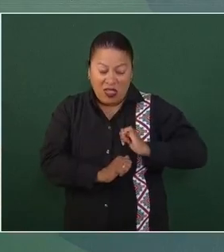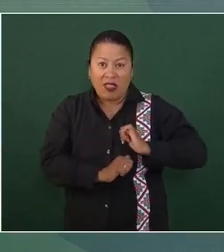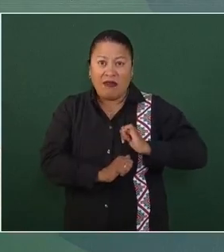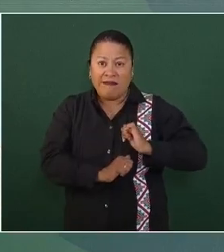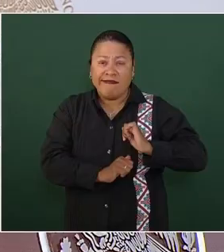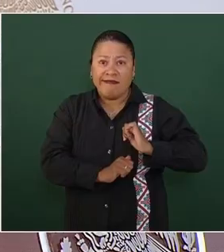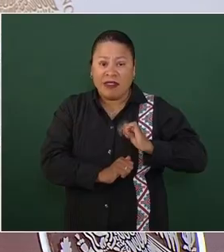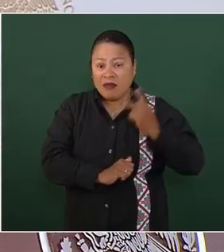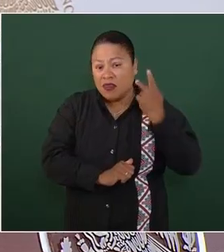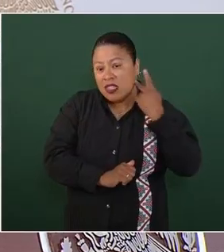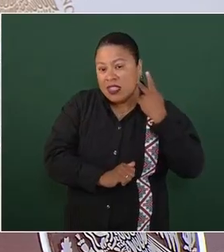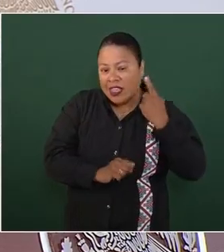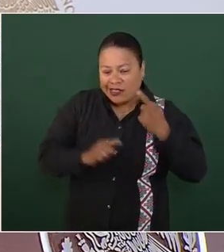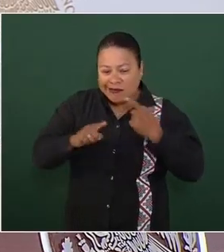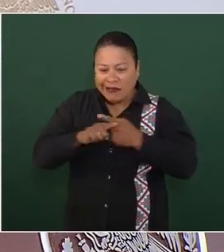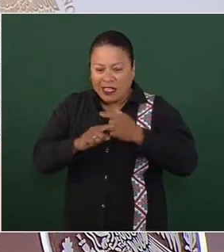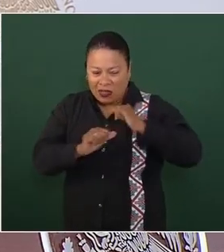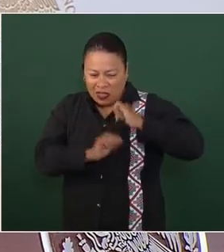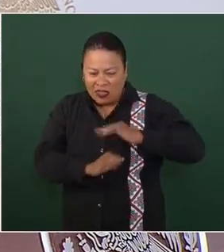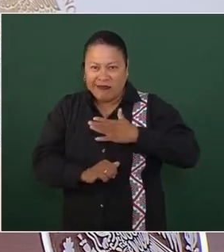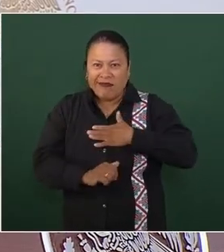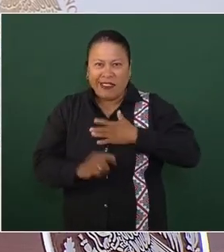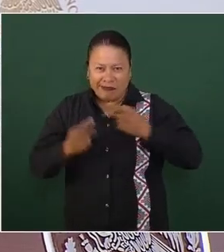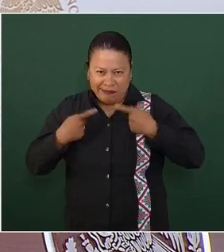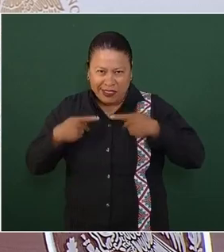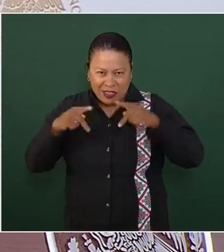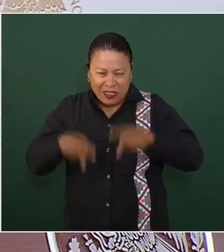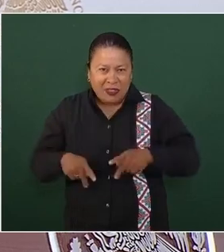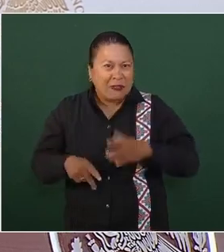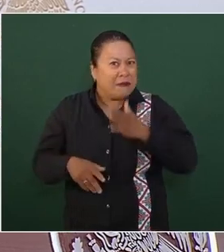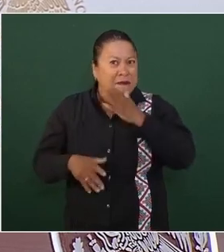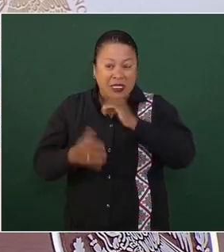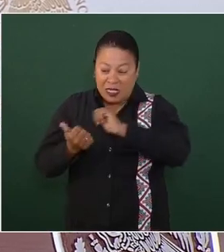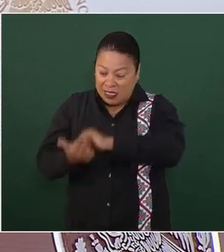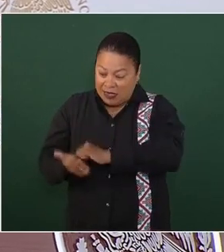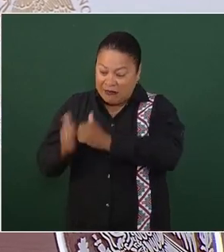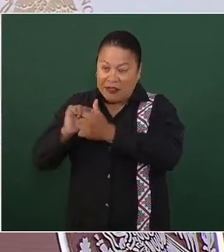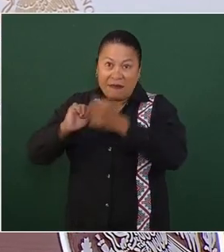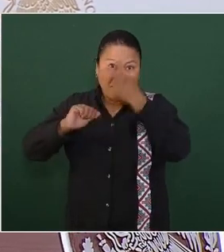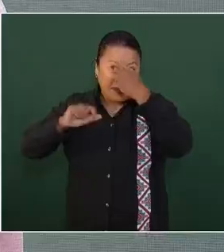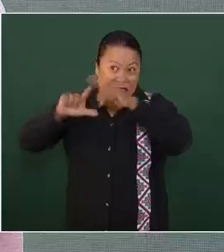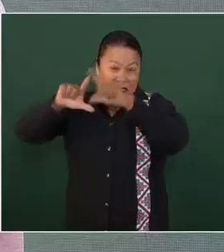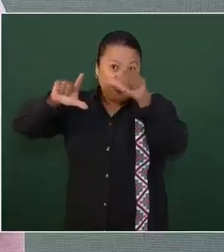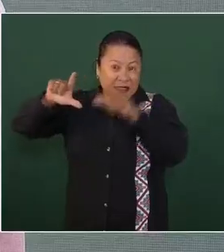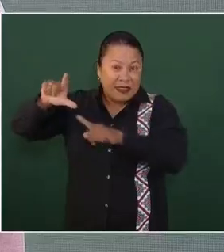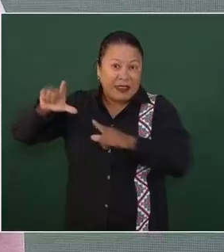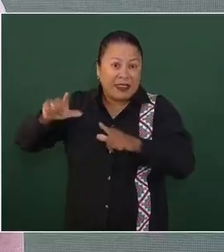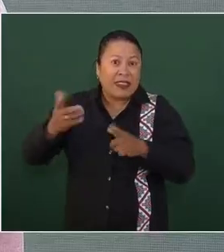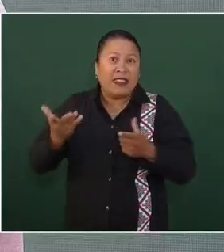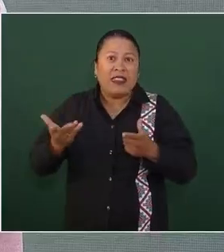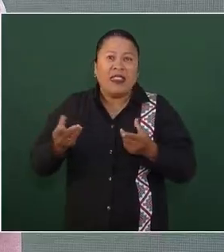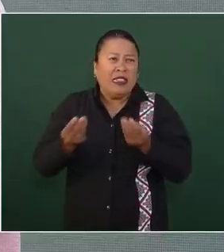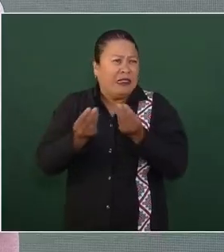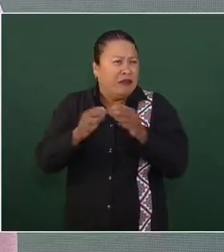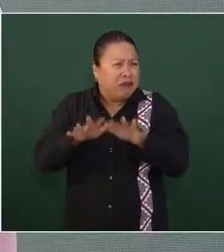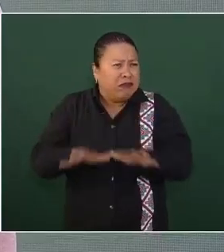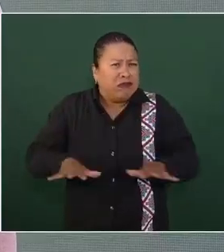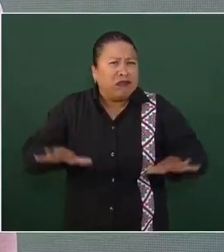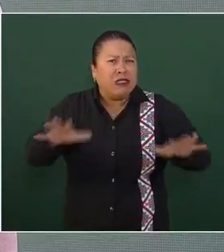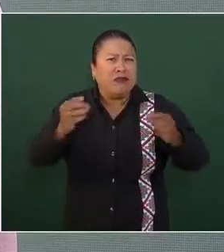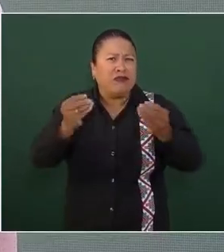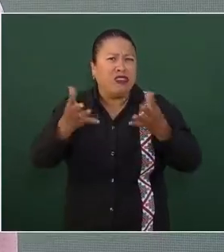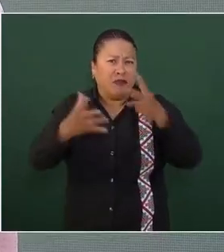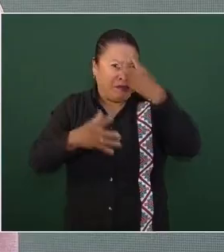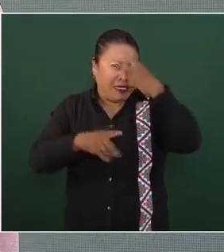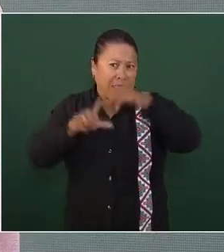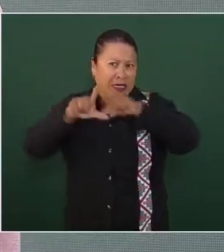autoridad moral y no se puede transformar un país junto con millones de mexicanos como lo estamos